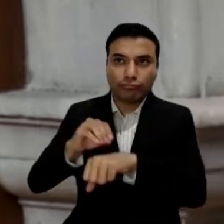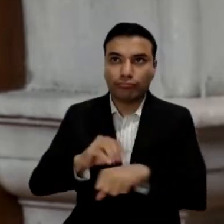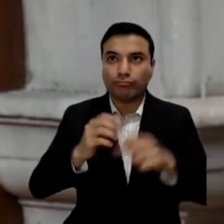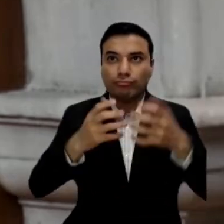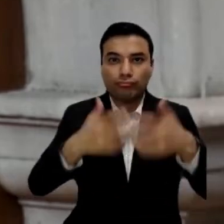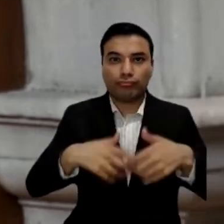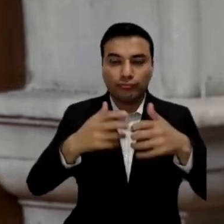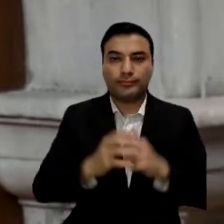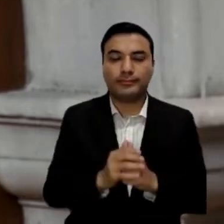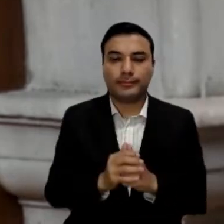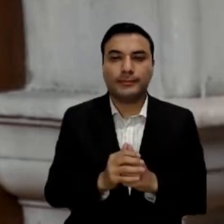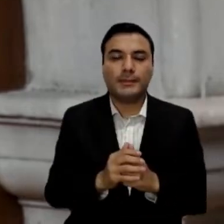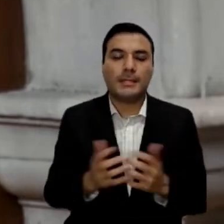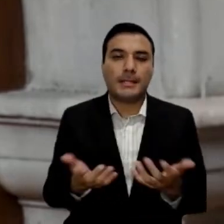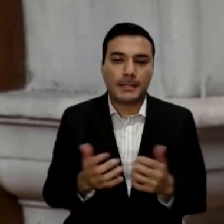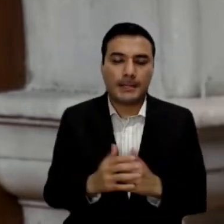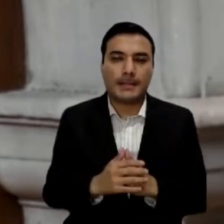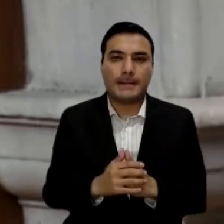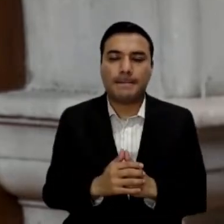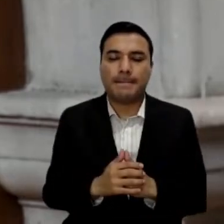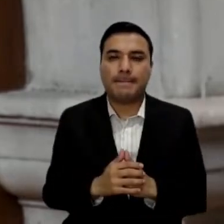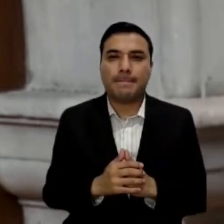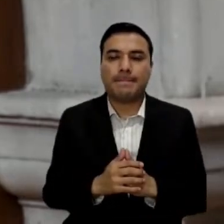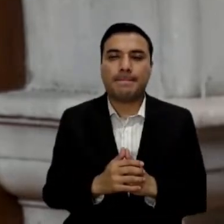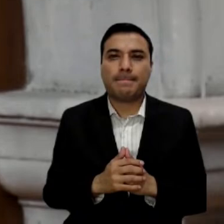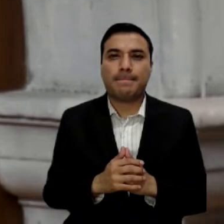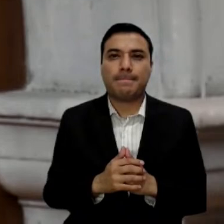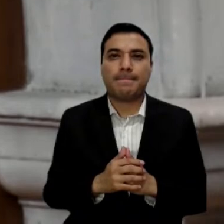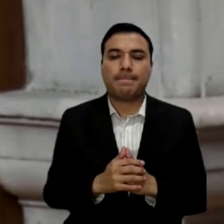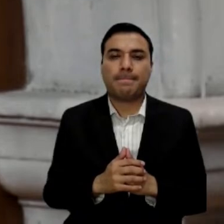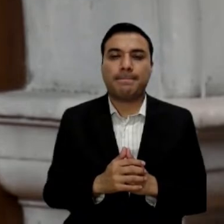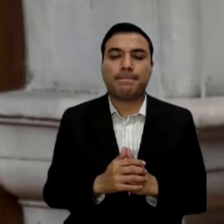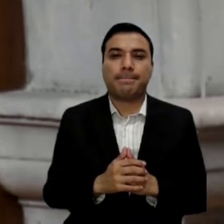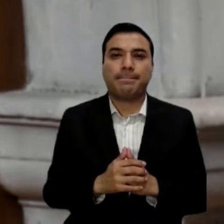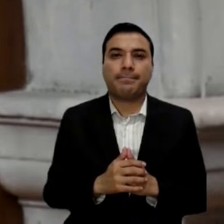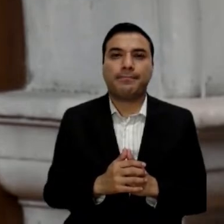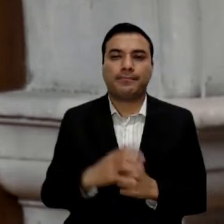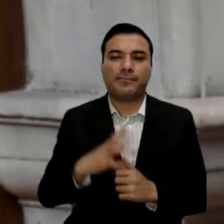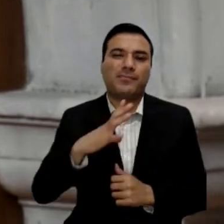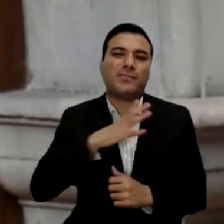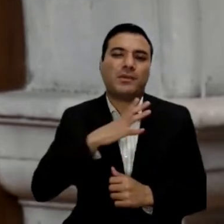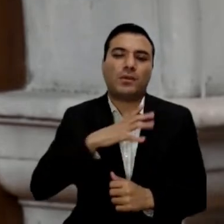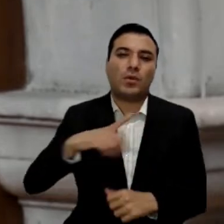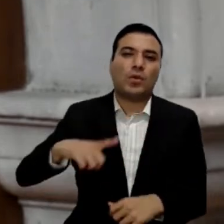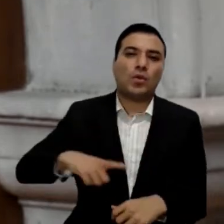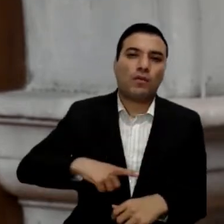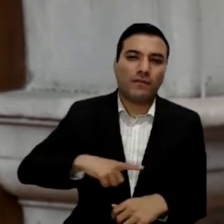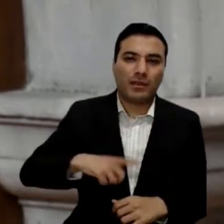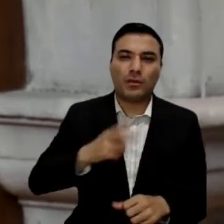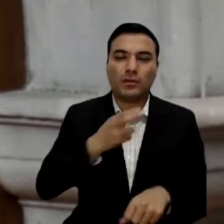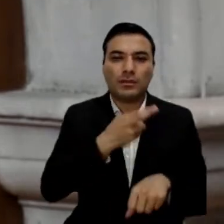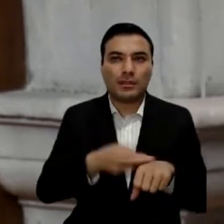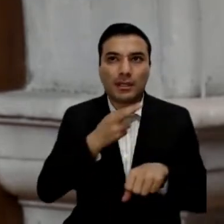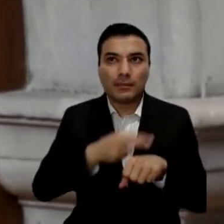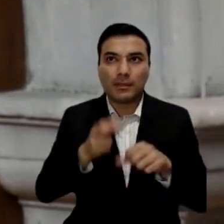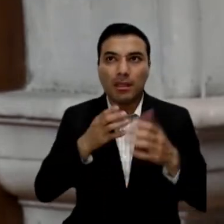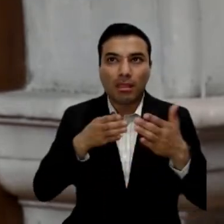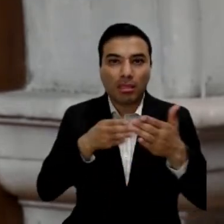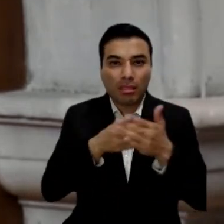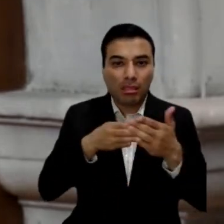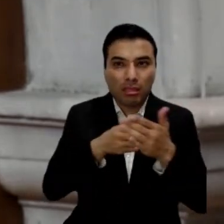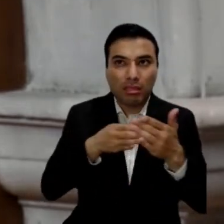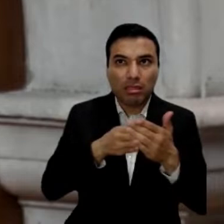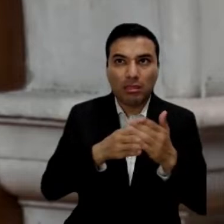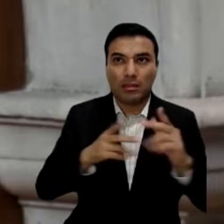llamamos a una mayor atención a la eliminación de barreras burocráticas y la promoción de la inversión privada